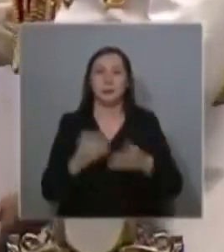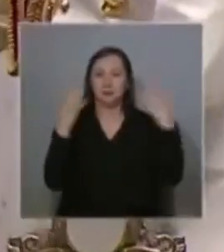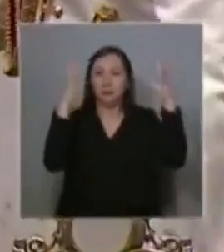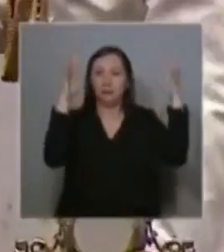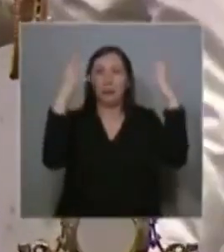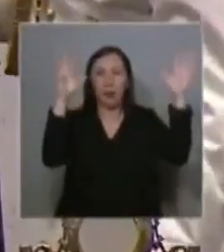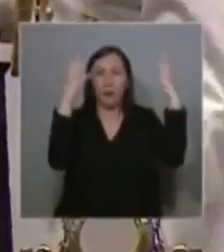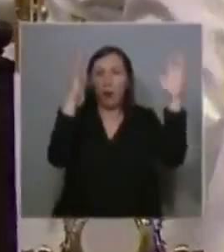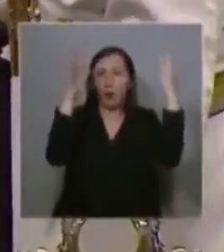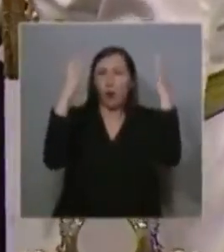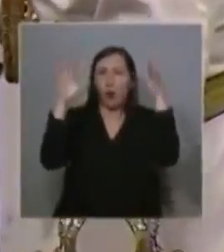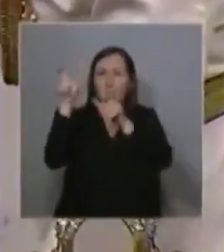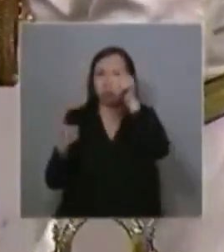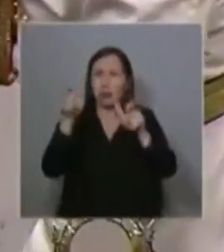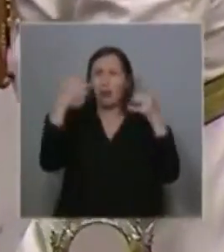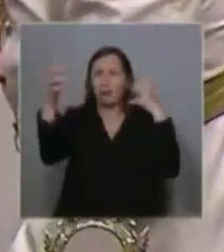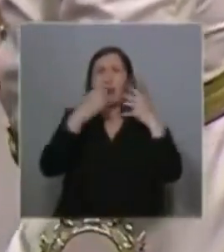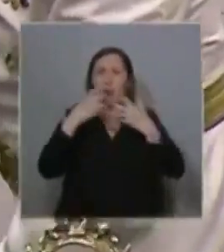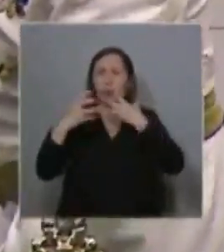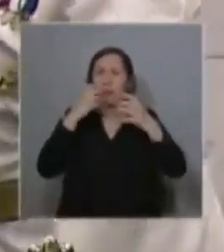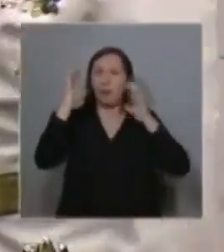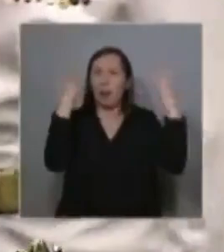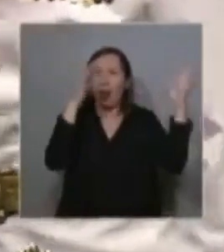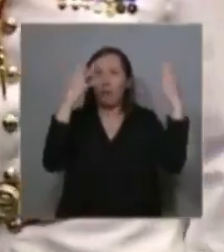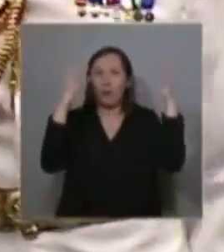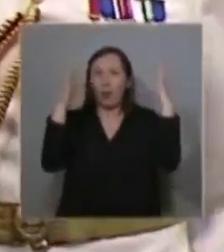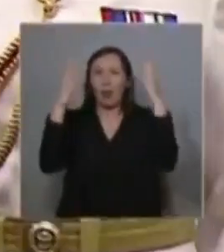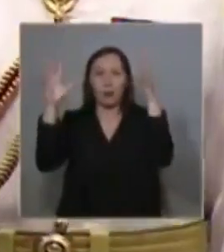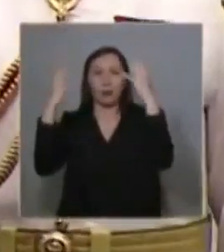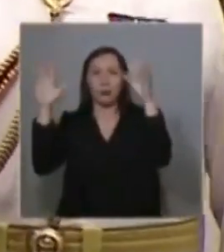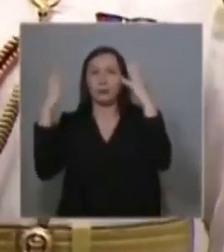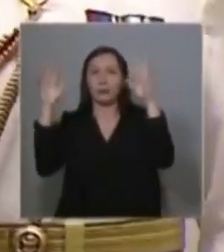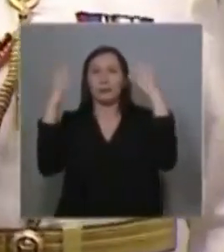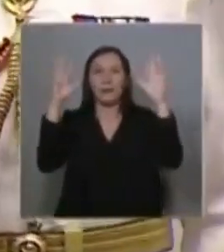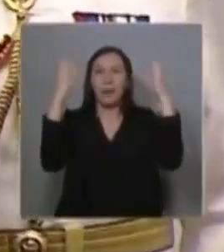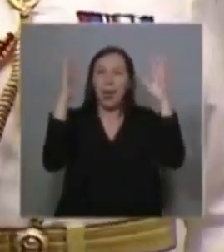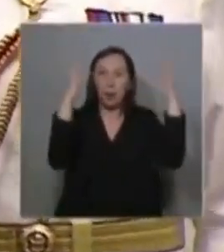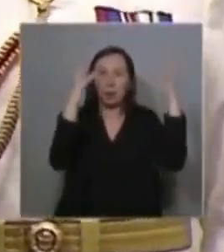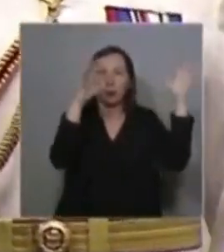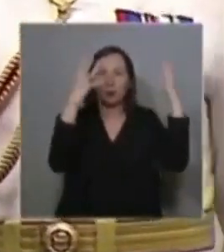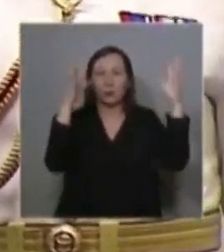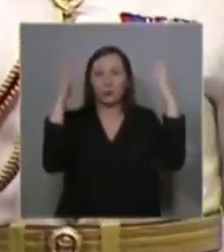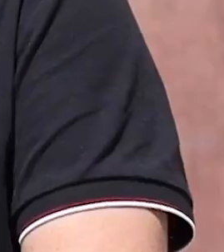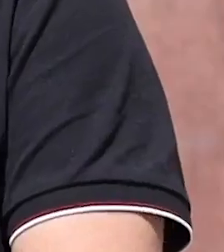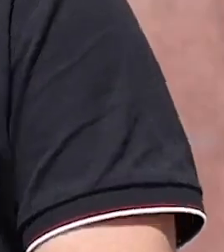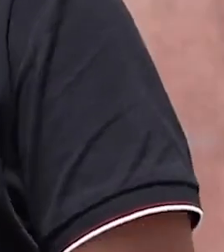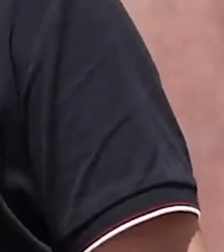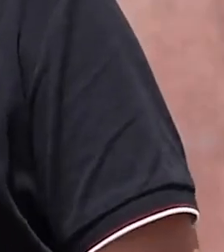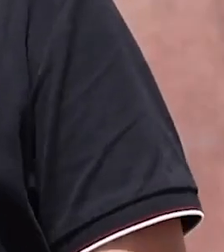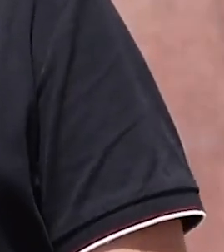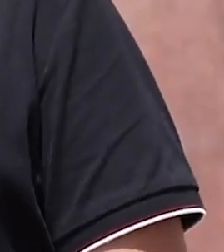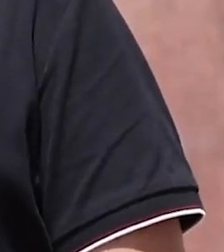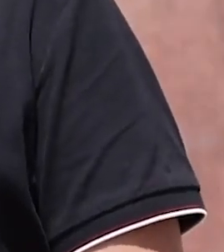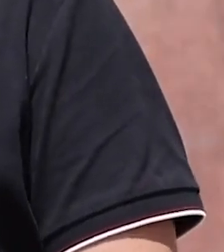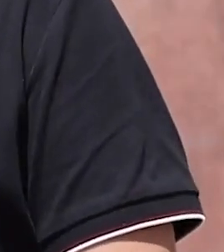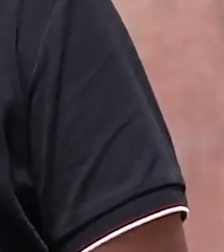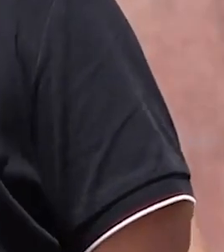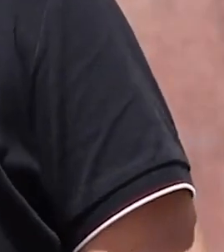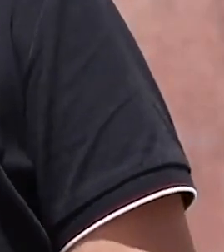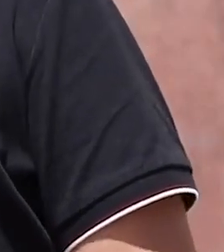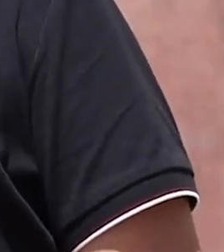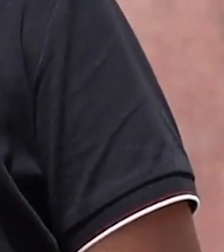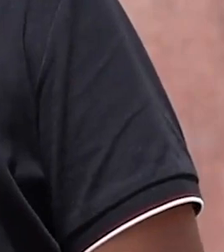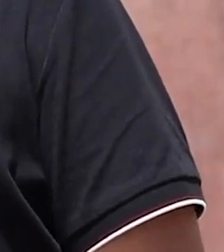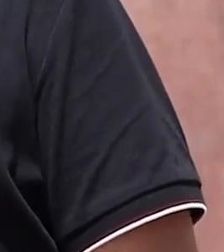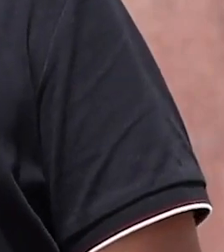a cargo de Antonia Orellana, que va a tener su despacho al lado del presidencial, en La Moneda, algo que hasta ahora no había ocurrido.